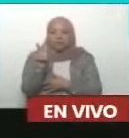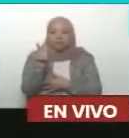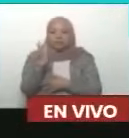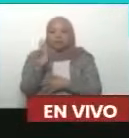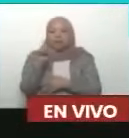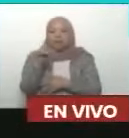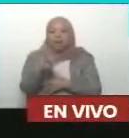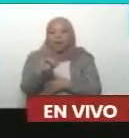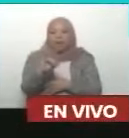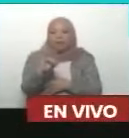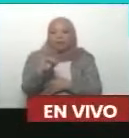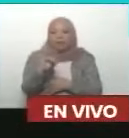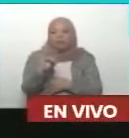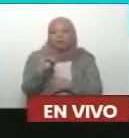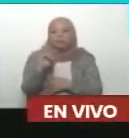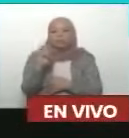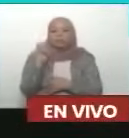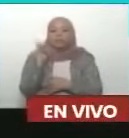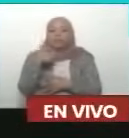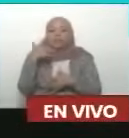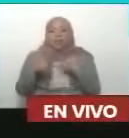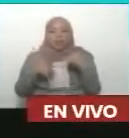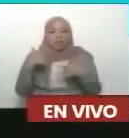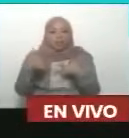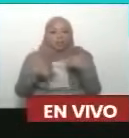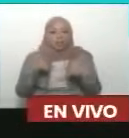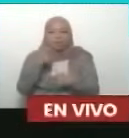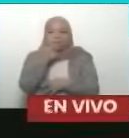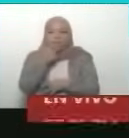porque estuvimos en un acto maravilloso.